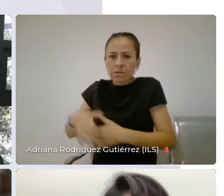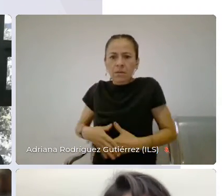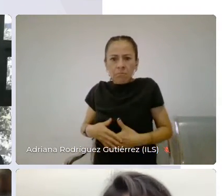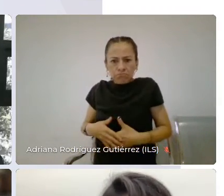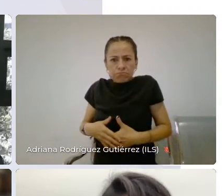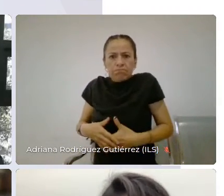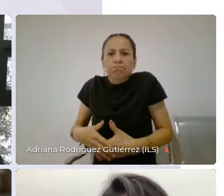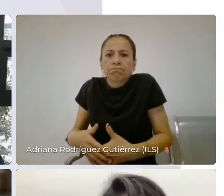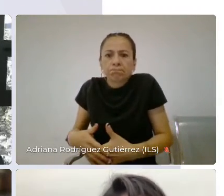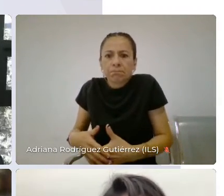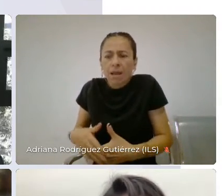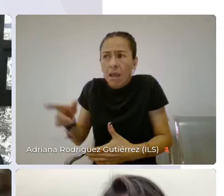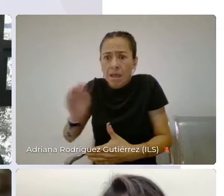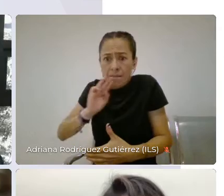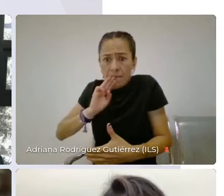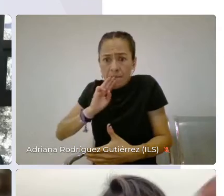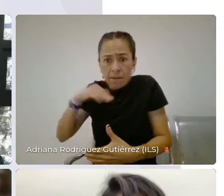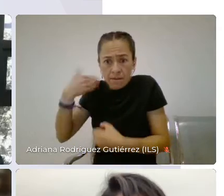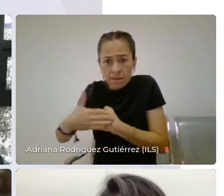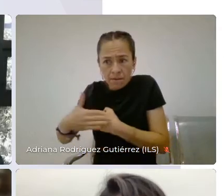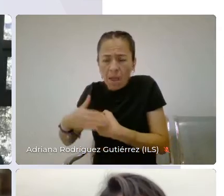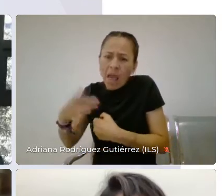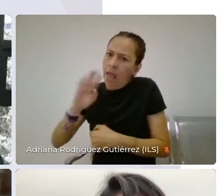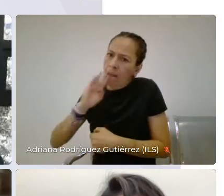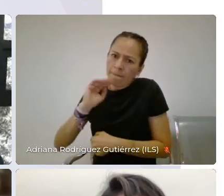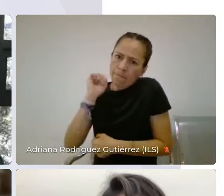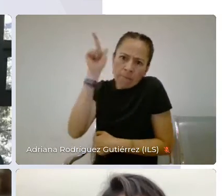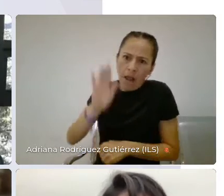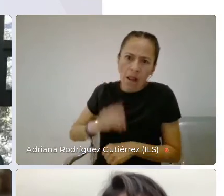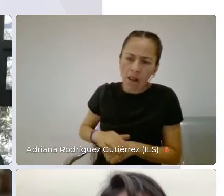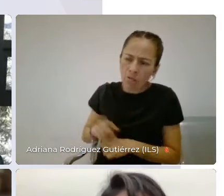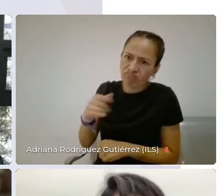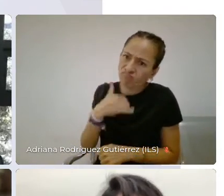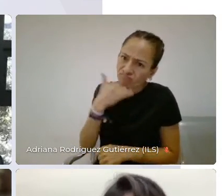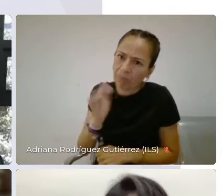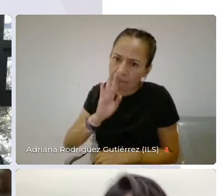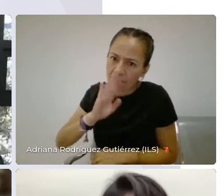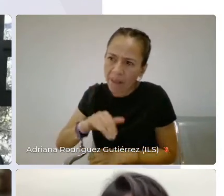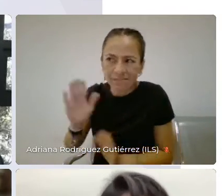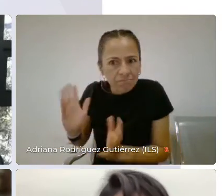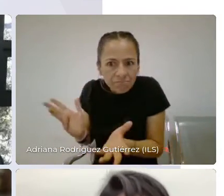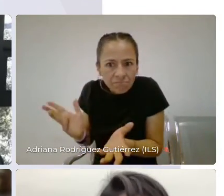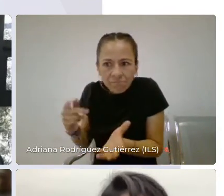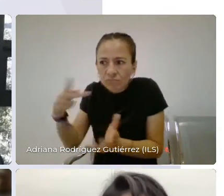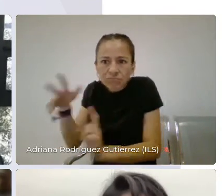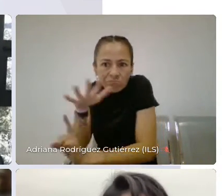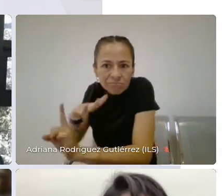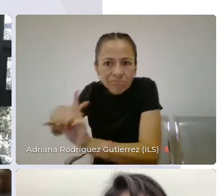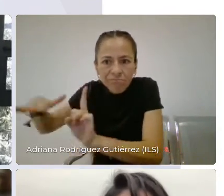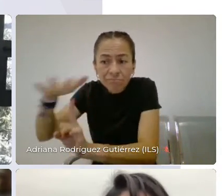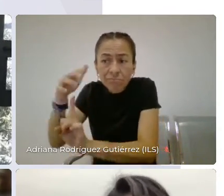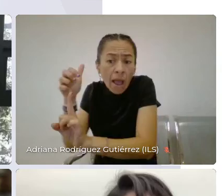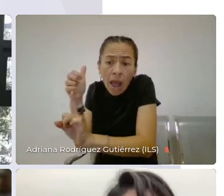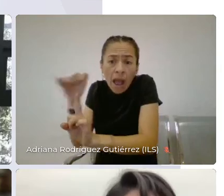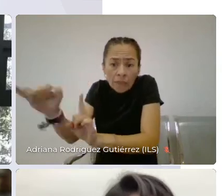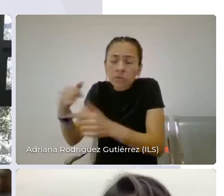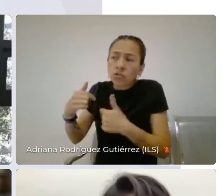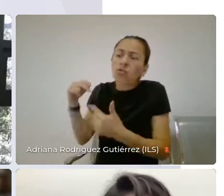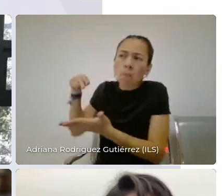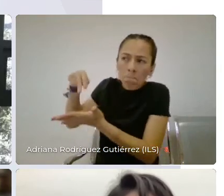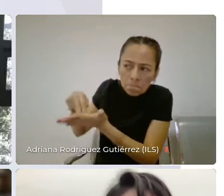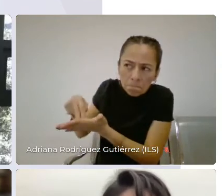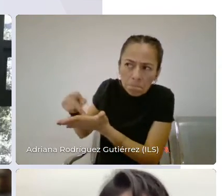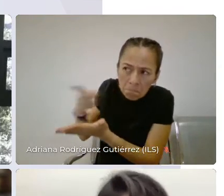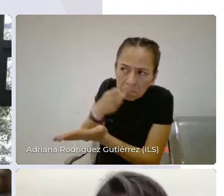para ella está bien. Entonces, cambiar el paradigma a decir, bueno, es tu realidad y está ok, yo vengo a